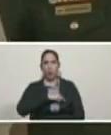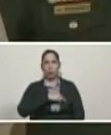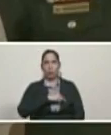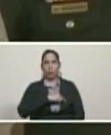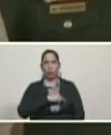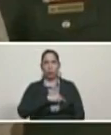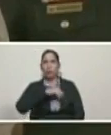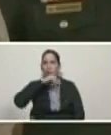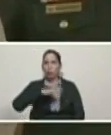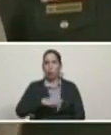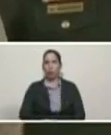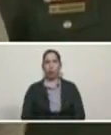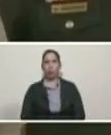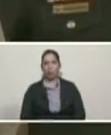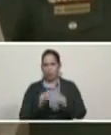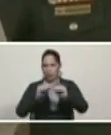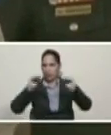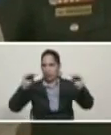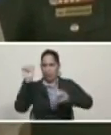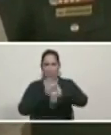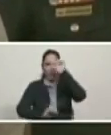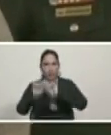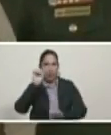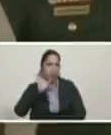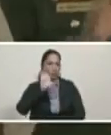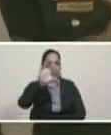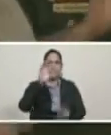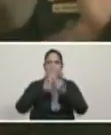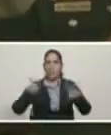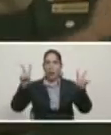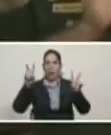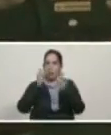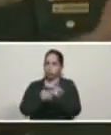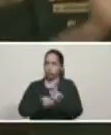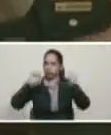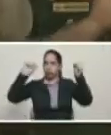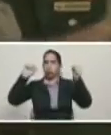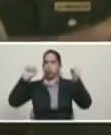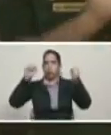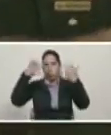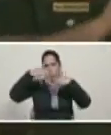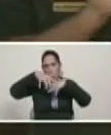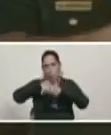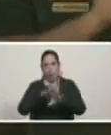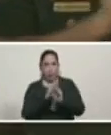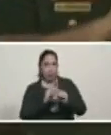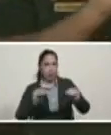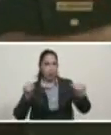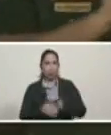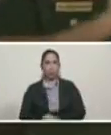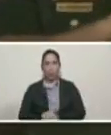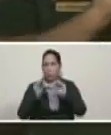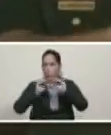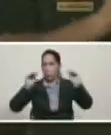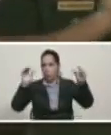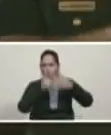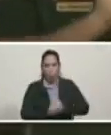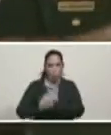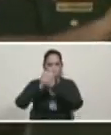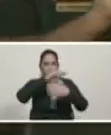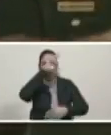que nunca, llamo a la defensa de la paz de la patria, de la independencia y la integridad territorial. Llamo a la unión